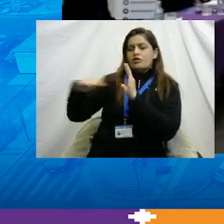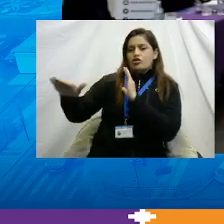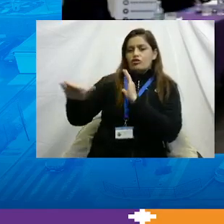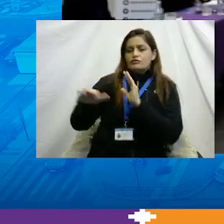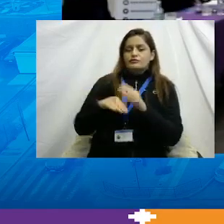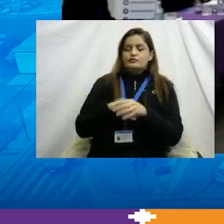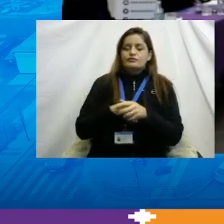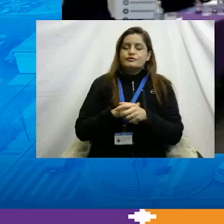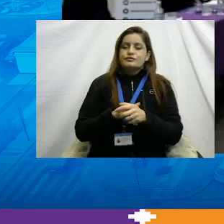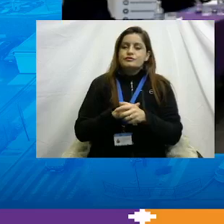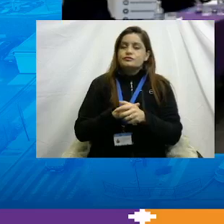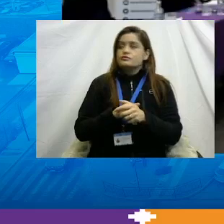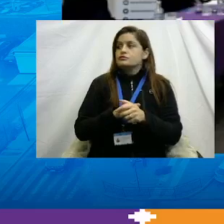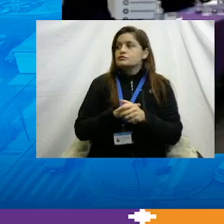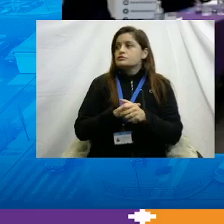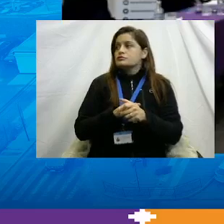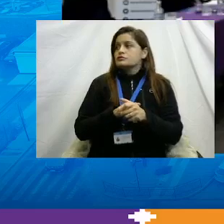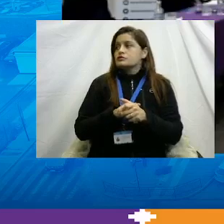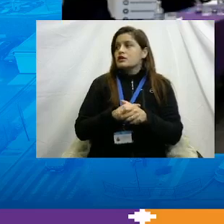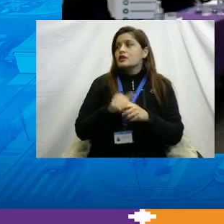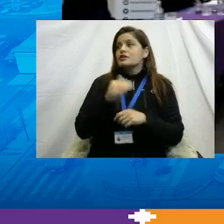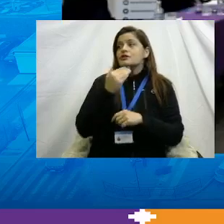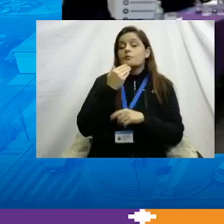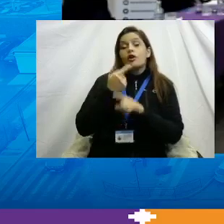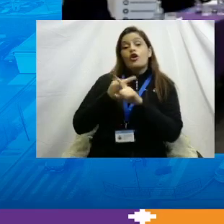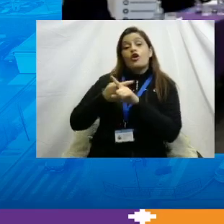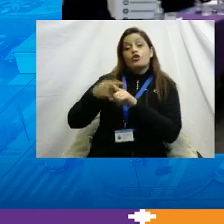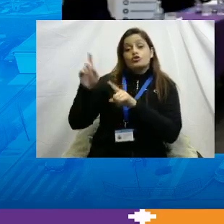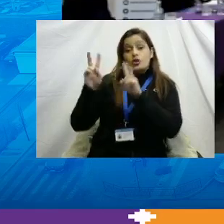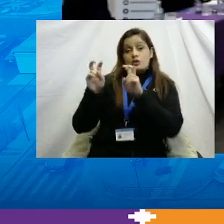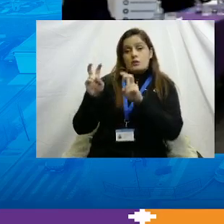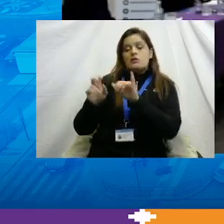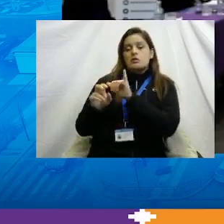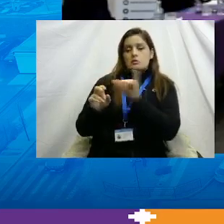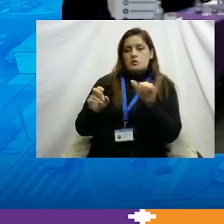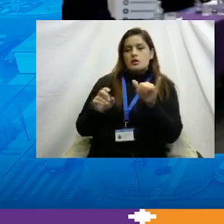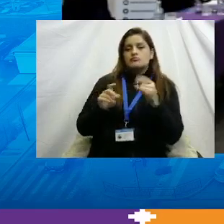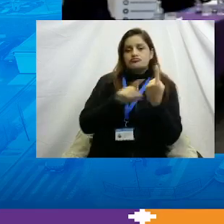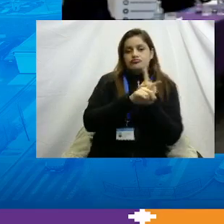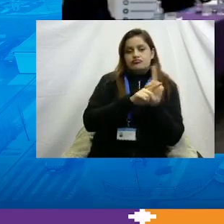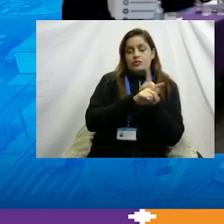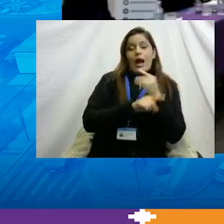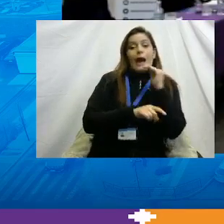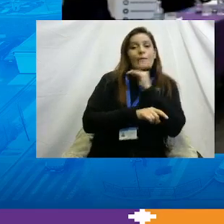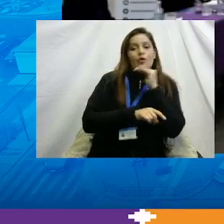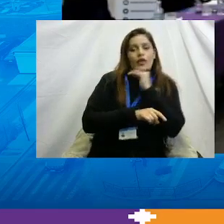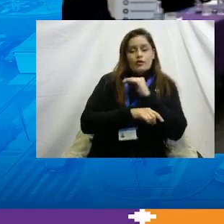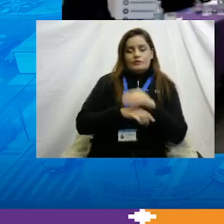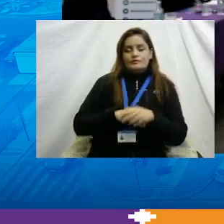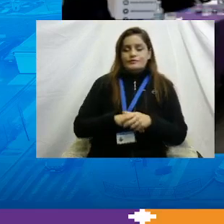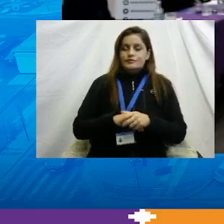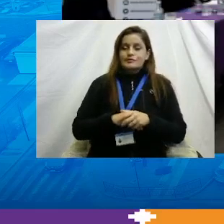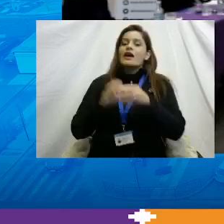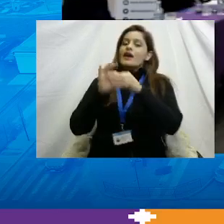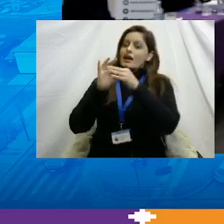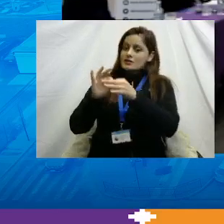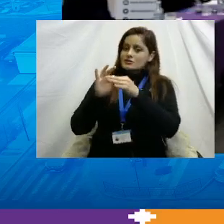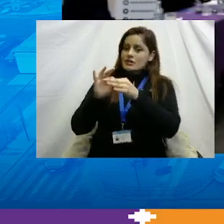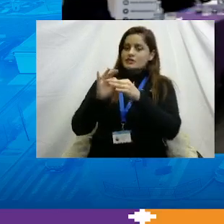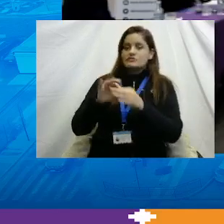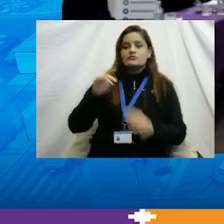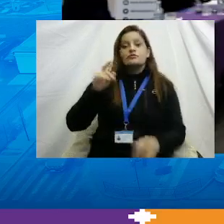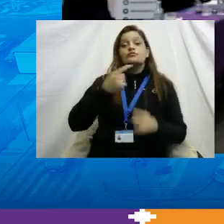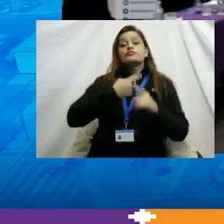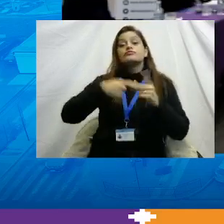extensivo. Y también sobre los otros puntos, ahí vamos a hacer las gestiones para agilizarlo. Gracias, concejal.